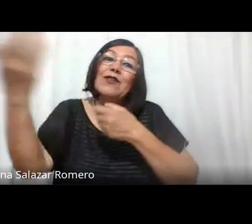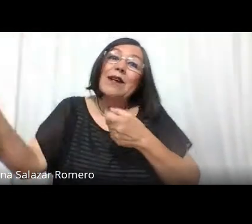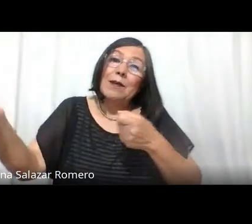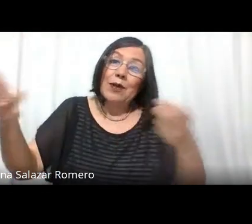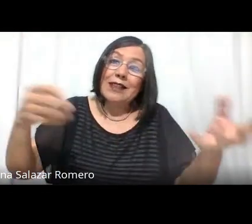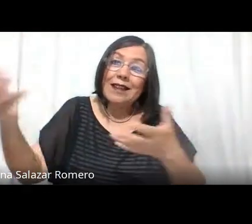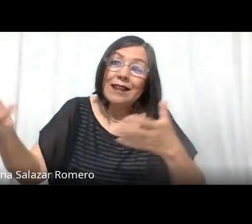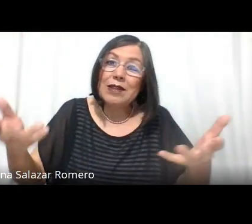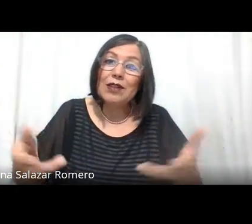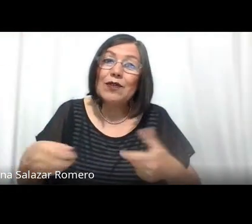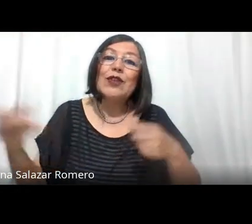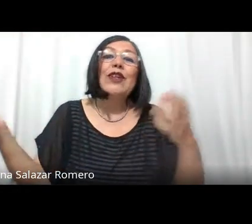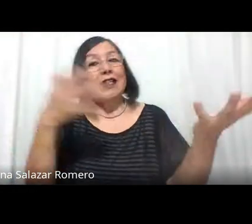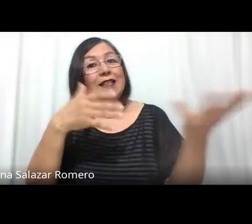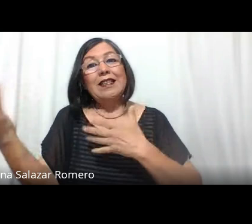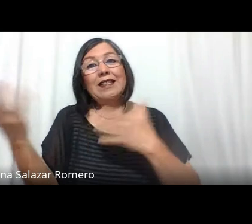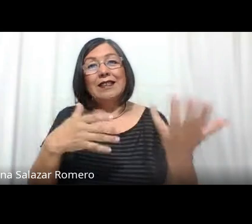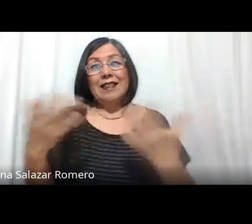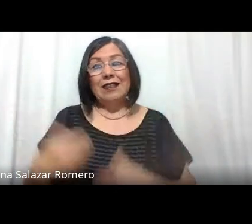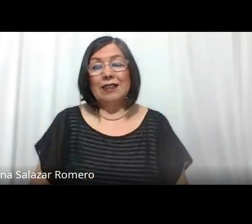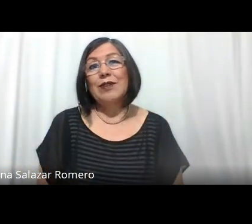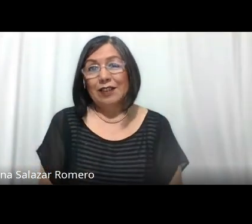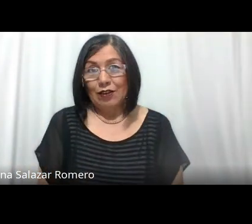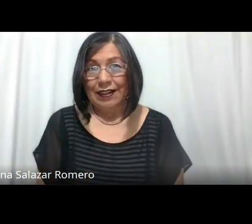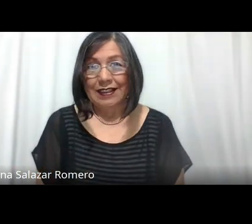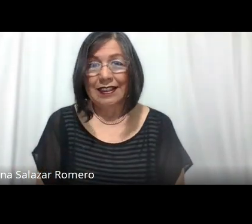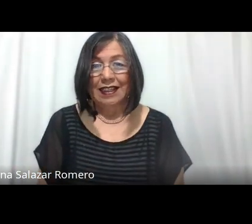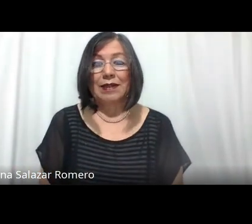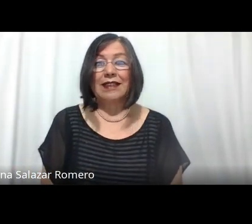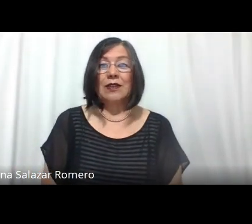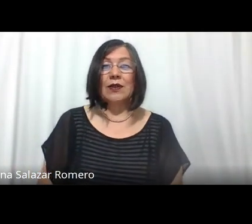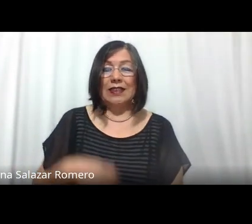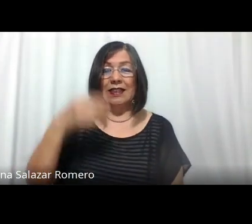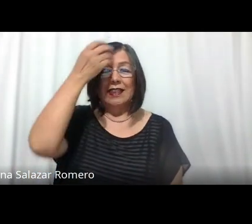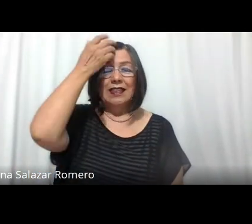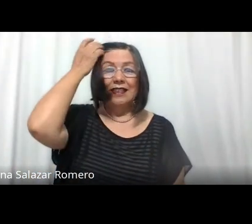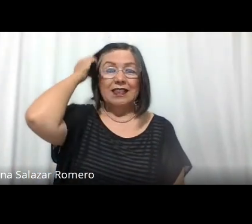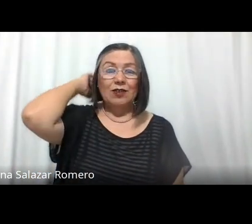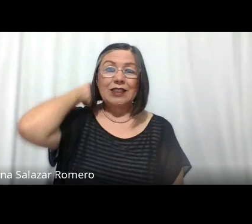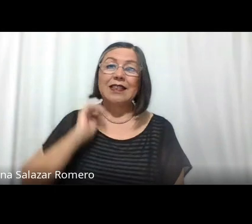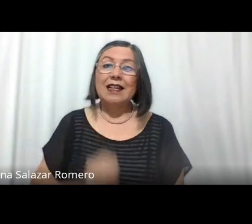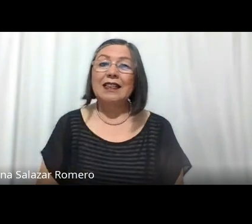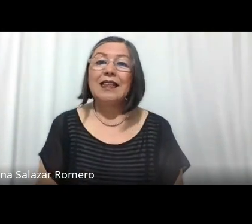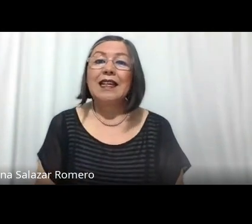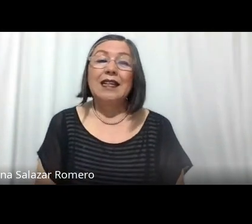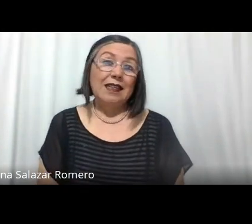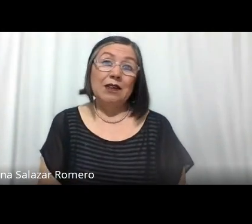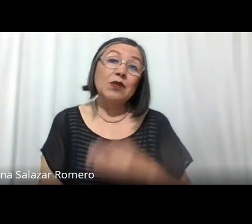se nos abre por accidente el micrófono y se escucha interferencia. Nada más eso sí,